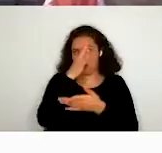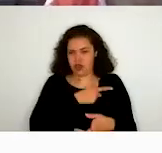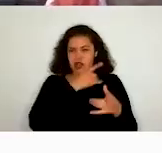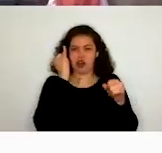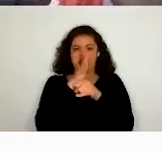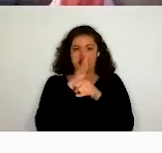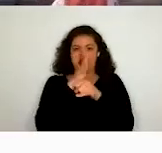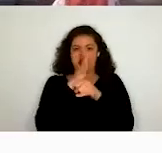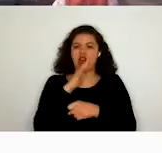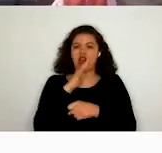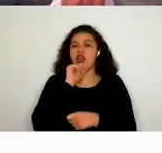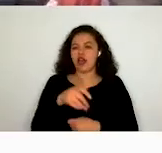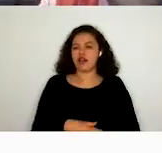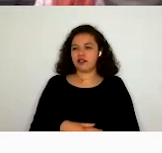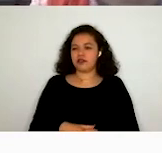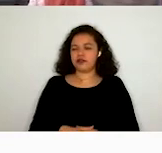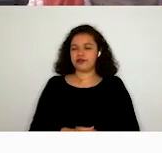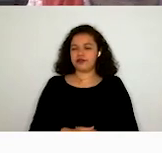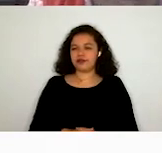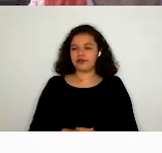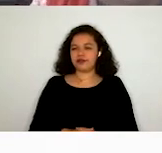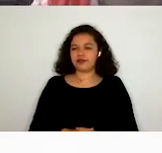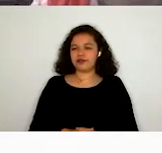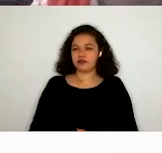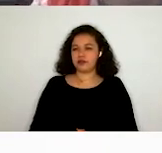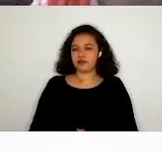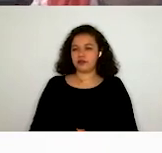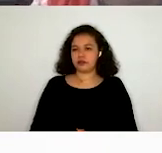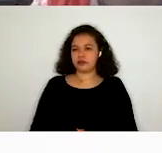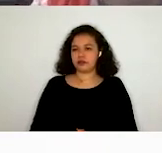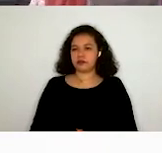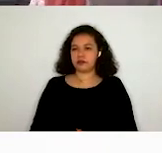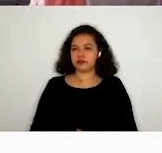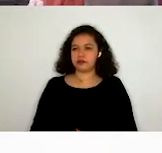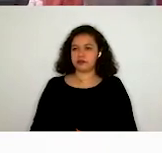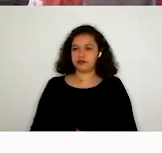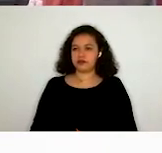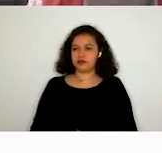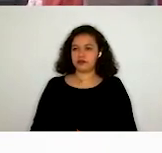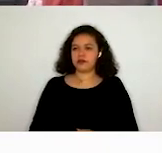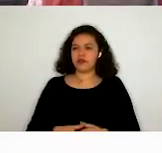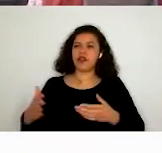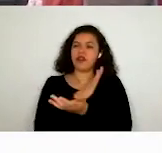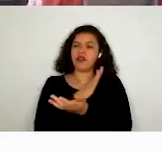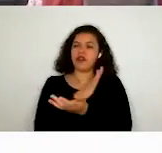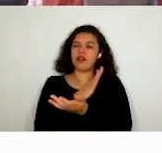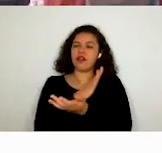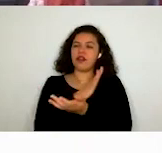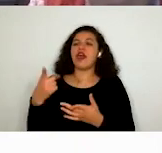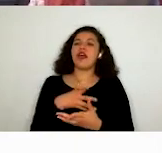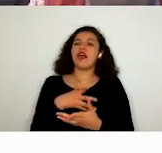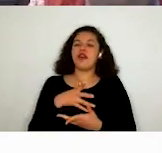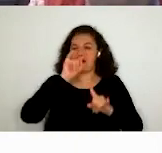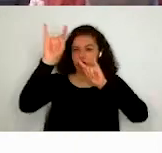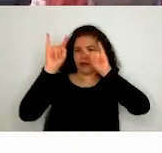obstáculos. Además, deben de encontrarse señalizados de conformidad con lo que establece